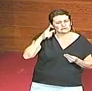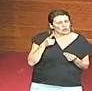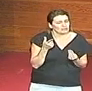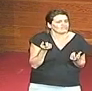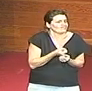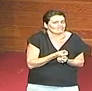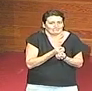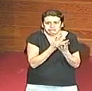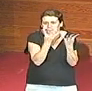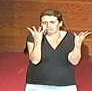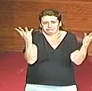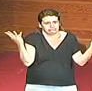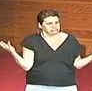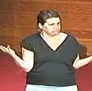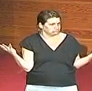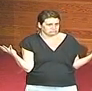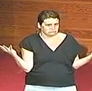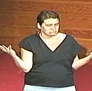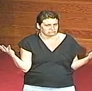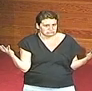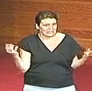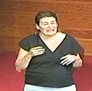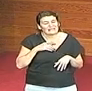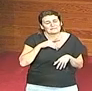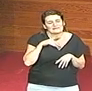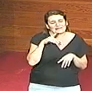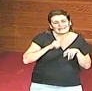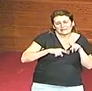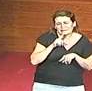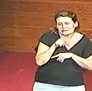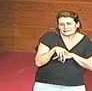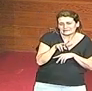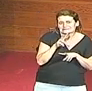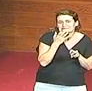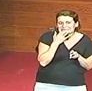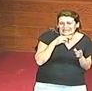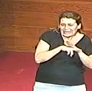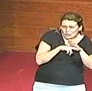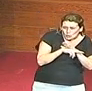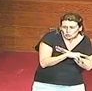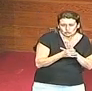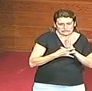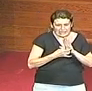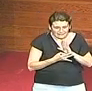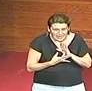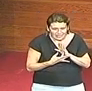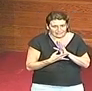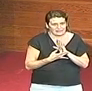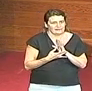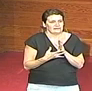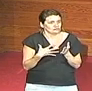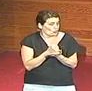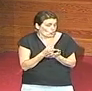que depende también mucho del tiempo que han podido dedicarle y de los recursos que tiene esa persona para trabajar, de la calidad que nos está ofreciendo.